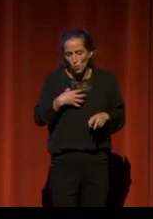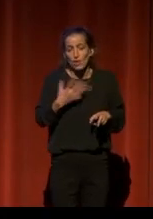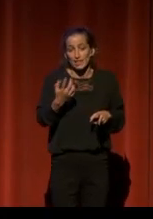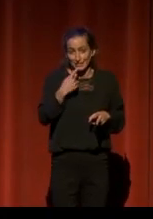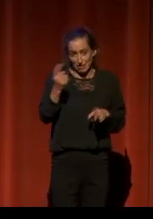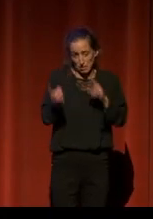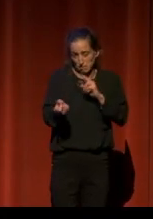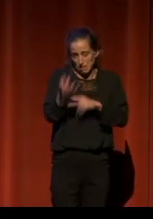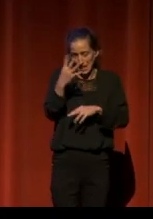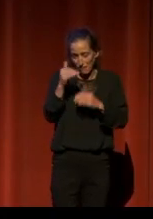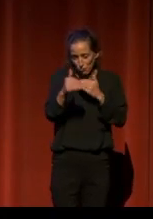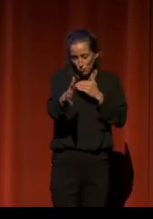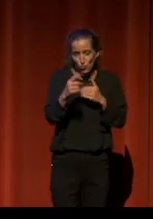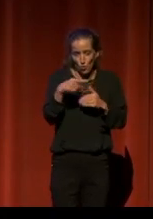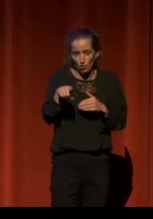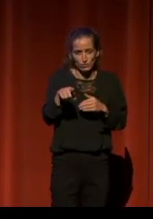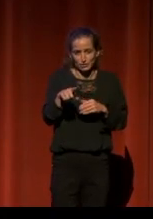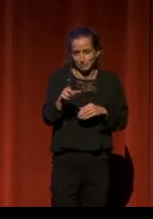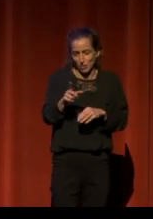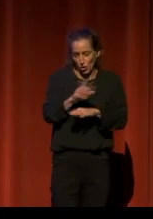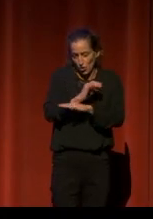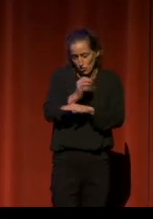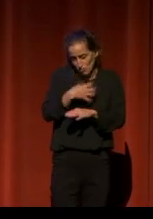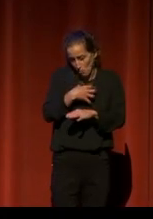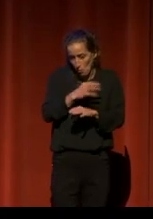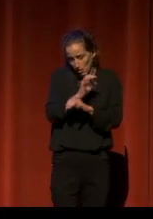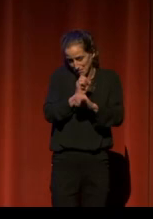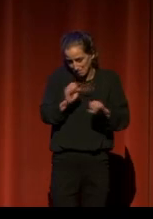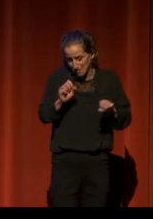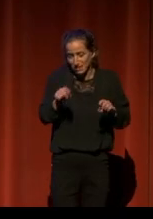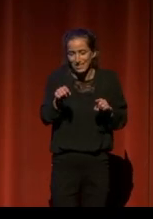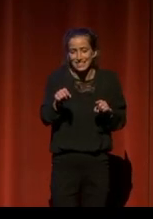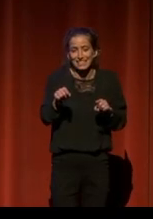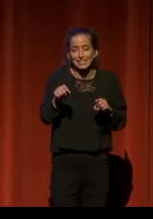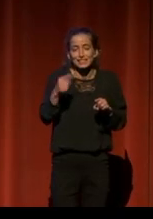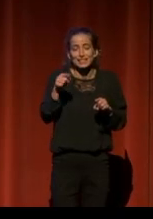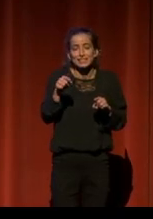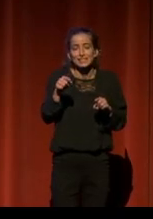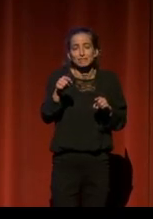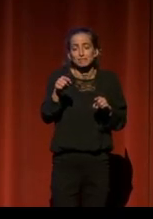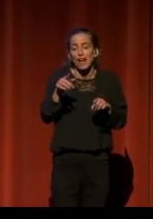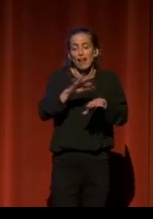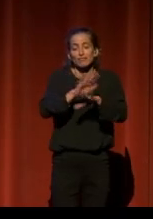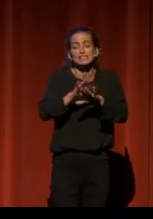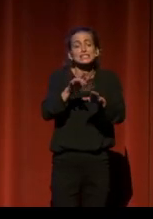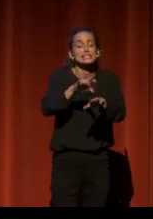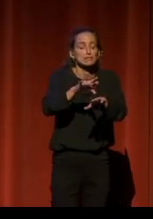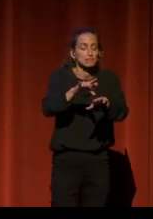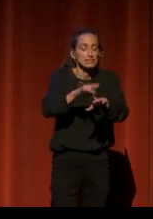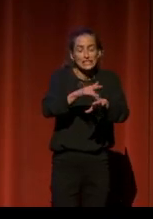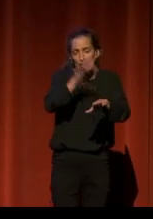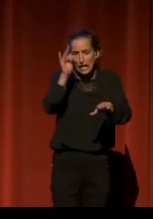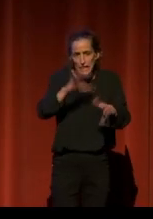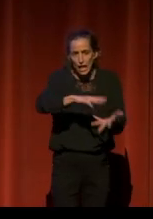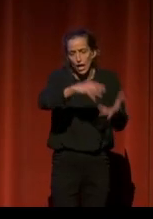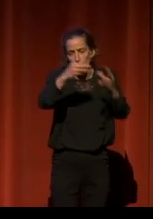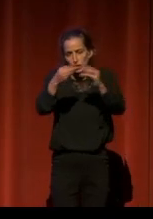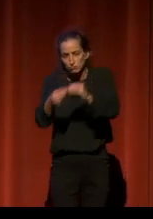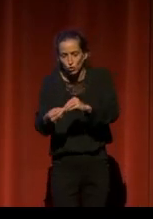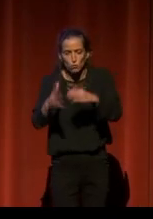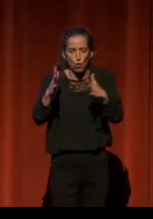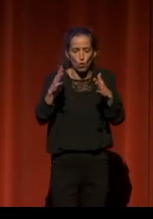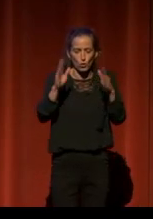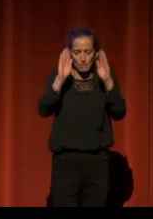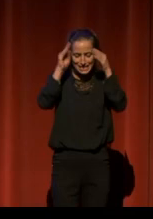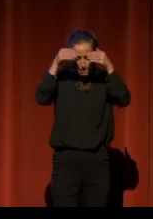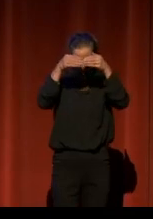improbable si estáis por aquí Quizá el vector trans de mezclar y de digitalizar no desafiar lo establecido pensar fuera de la caja